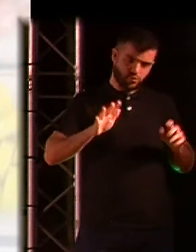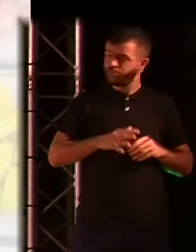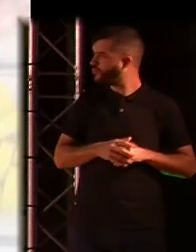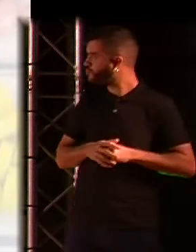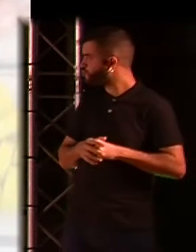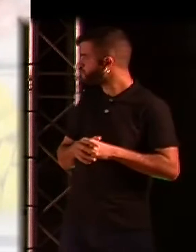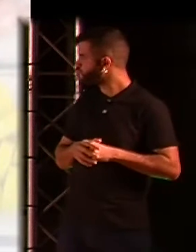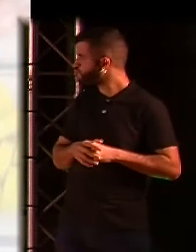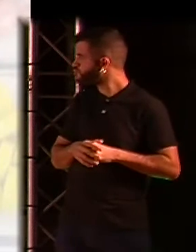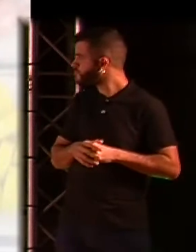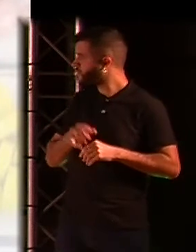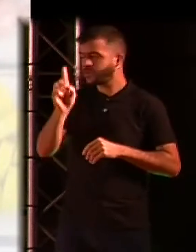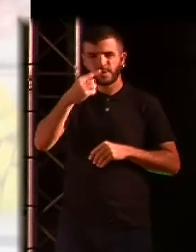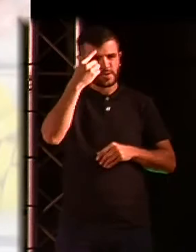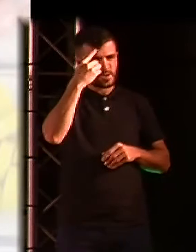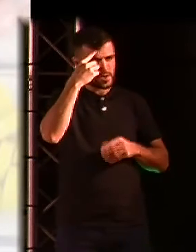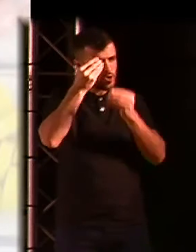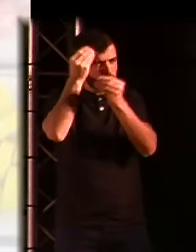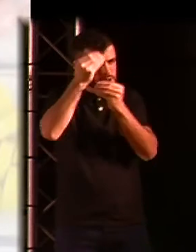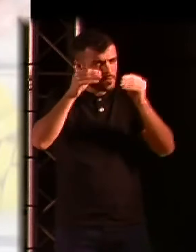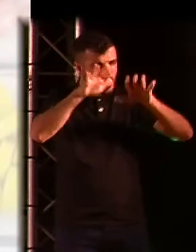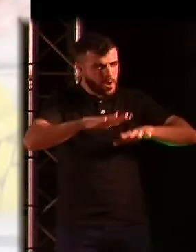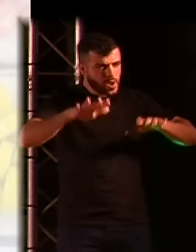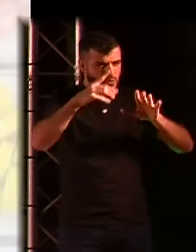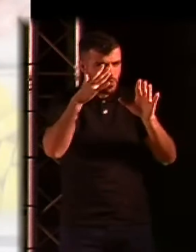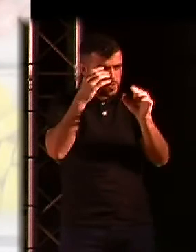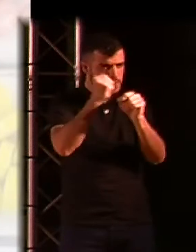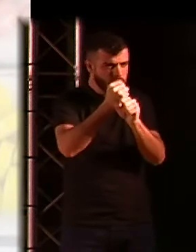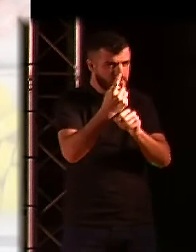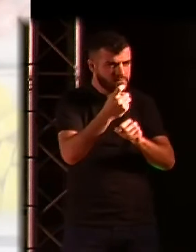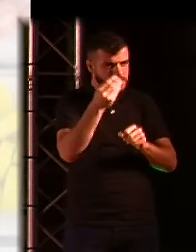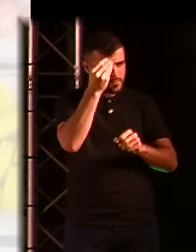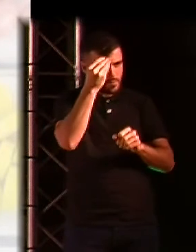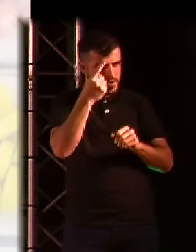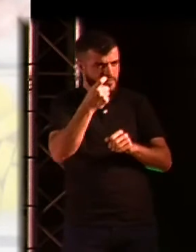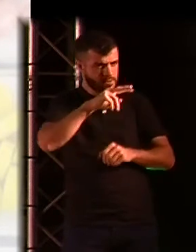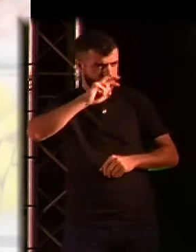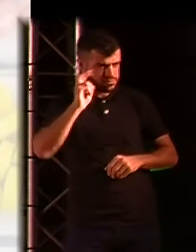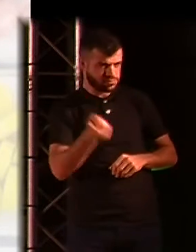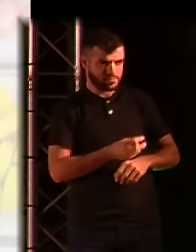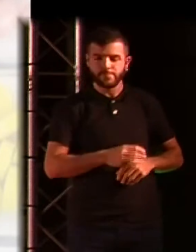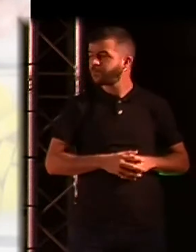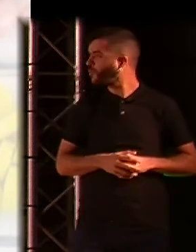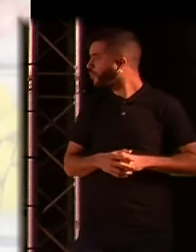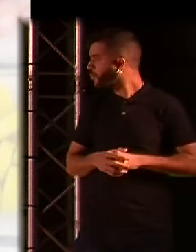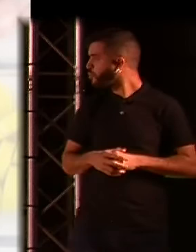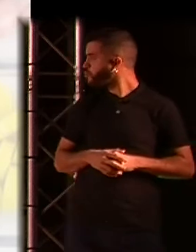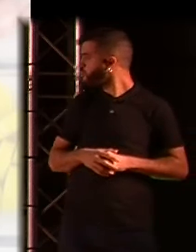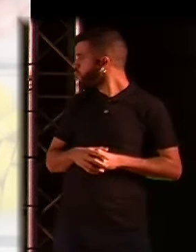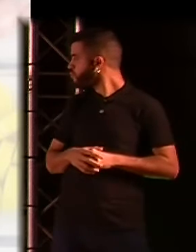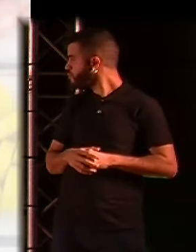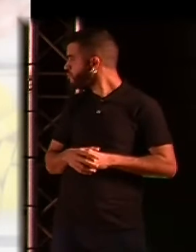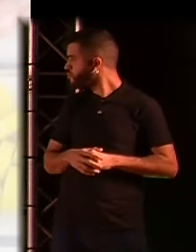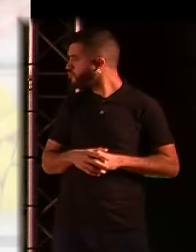enlentecimiento cognitivo, hay una falta de concentración, falta de memoria, etc. Y en el caso de poder